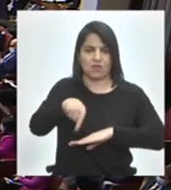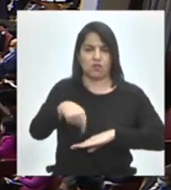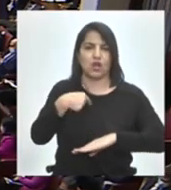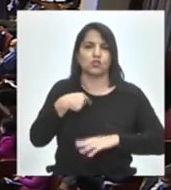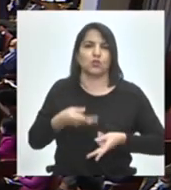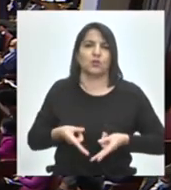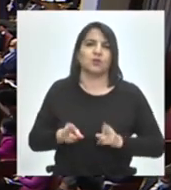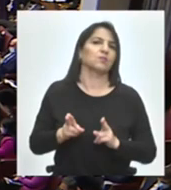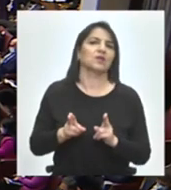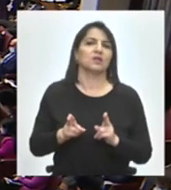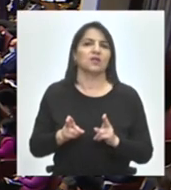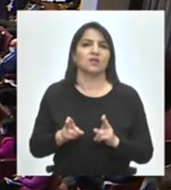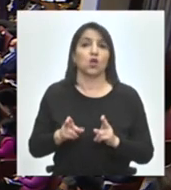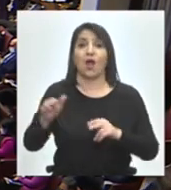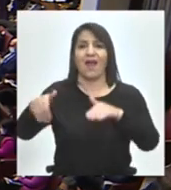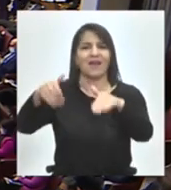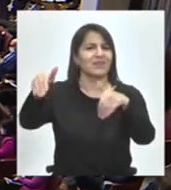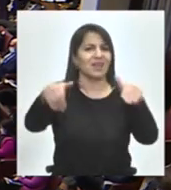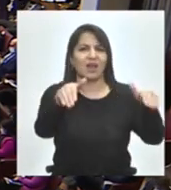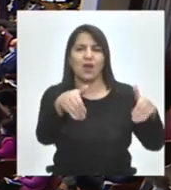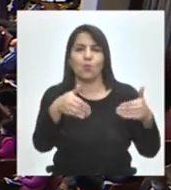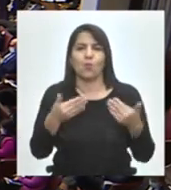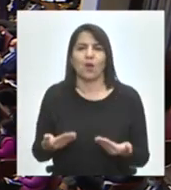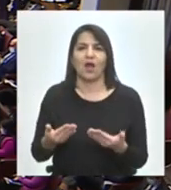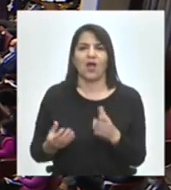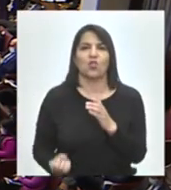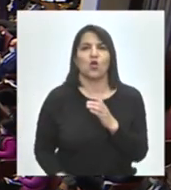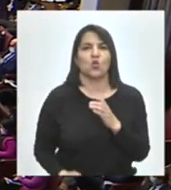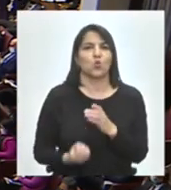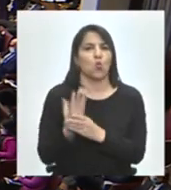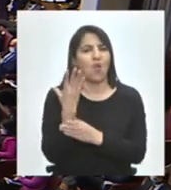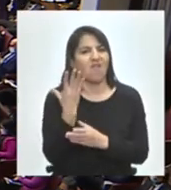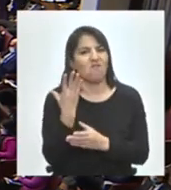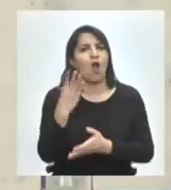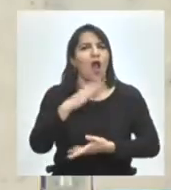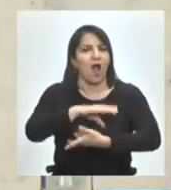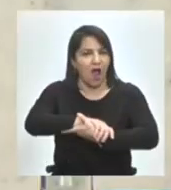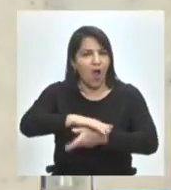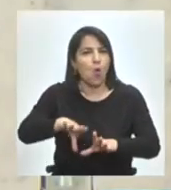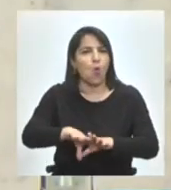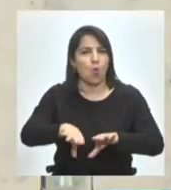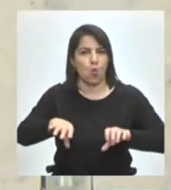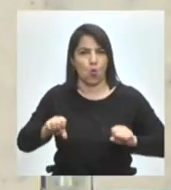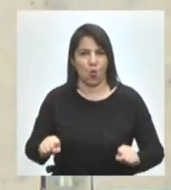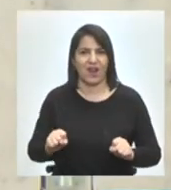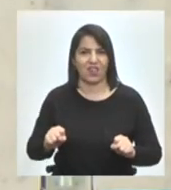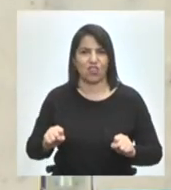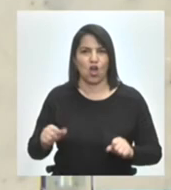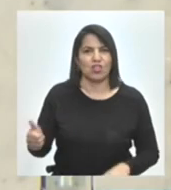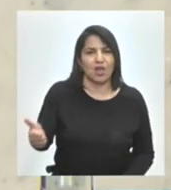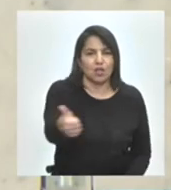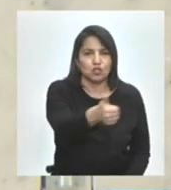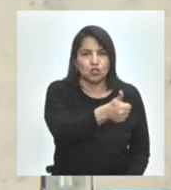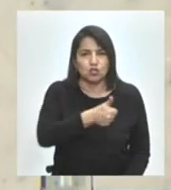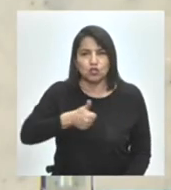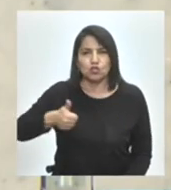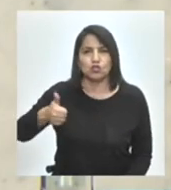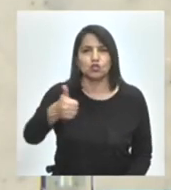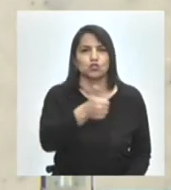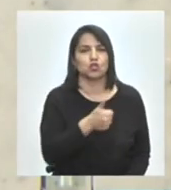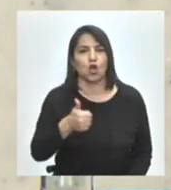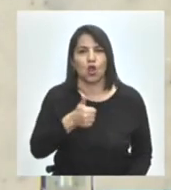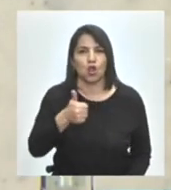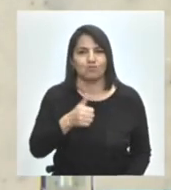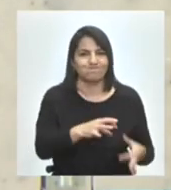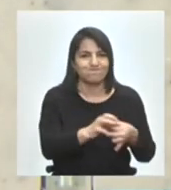permito hacer un llamado a un nuevo gran acuerdo, un acuerdo transversal por la reunificación de